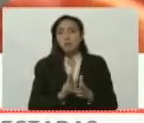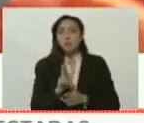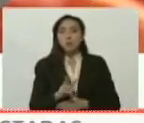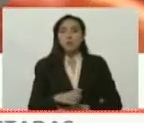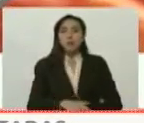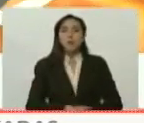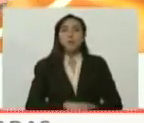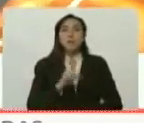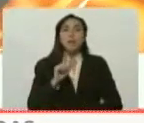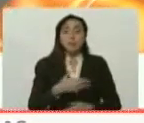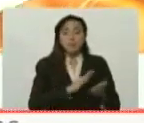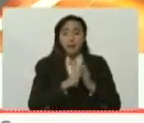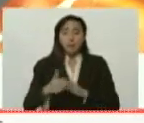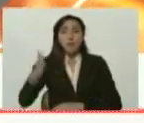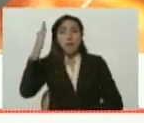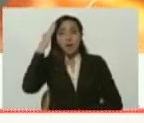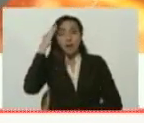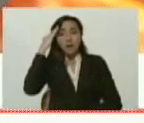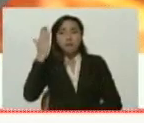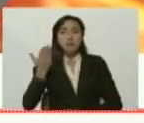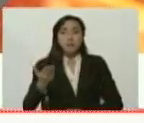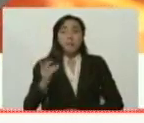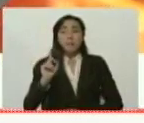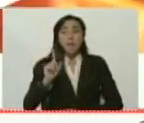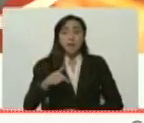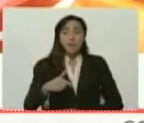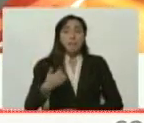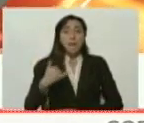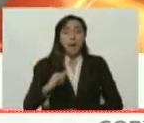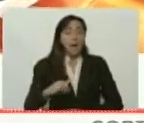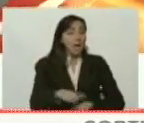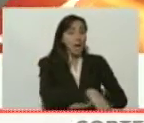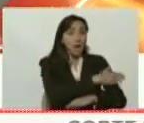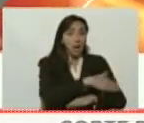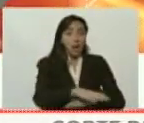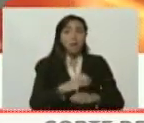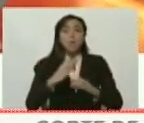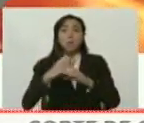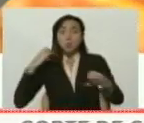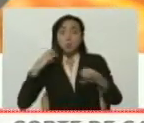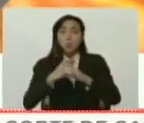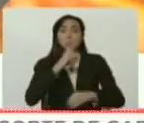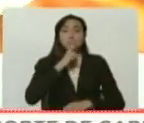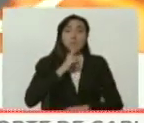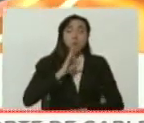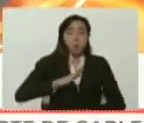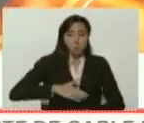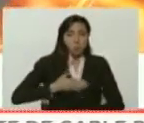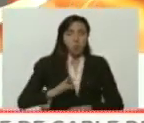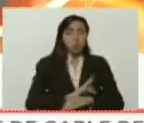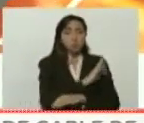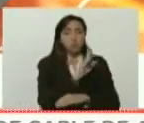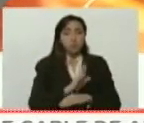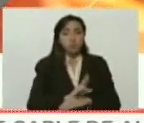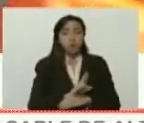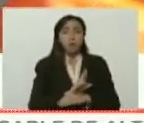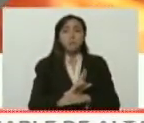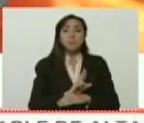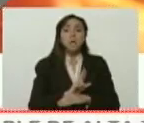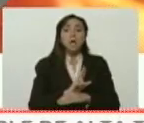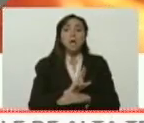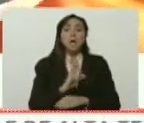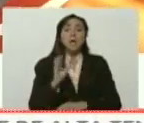comunidad tenga presente, se estableció una ruta de contingencia con las unidades de Metrobús y Bus Caracas que va desde